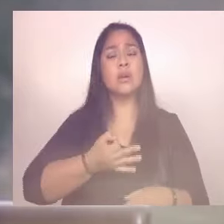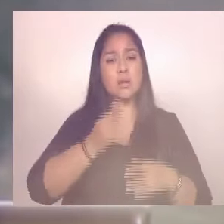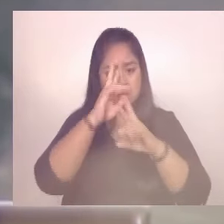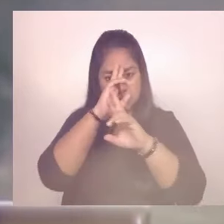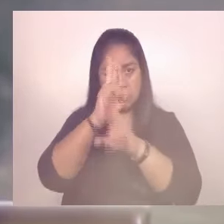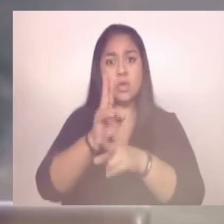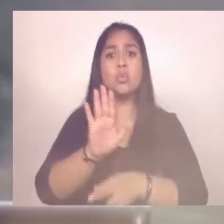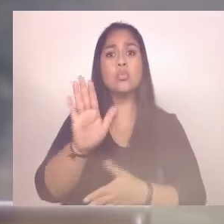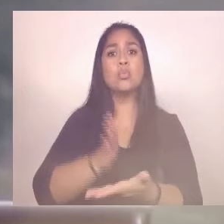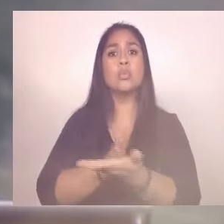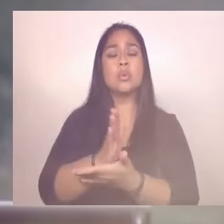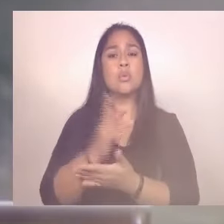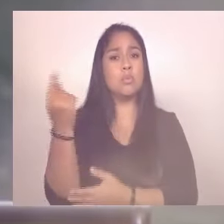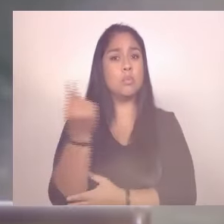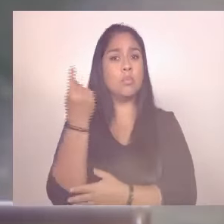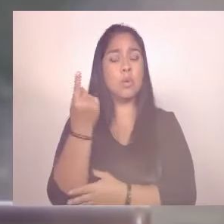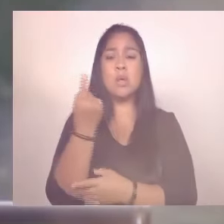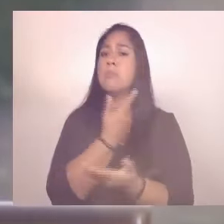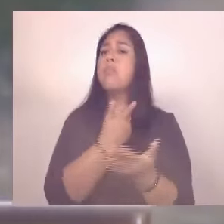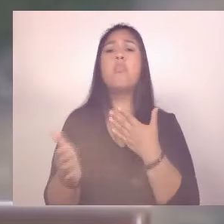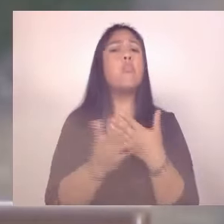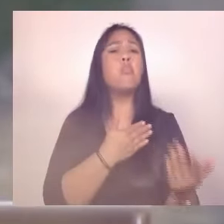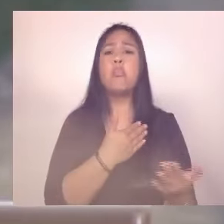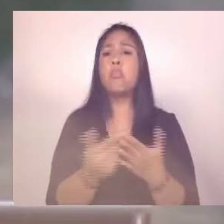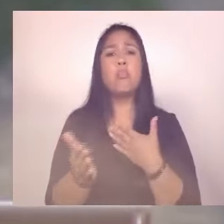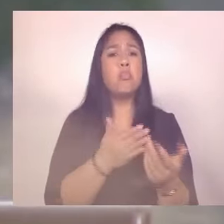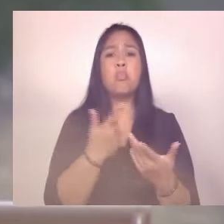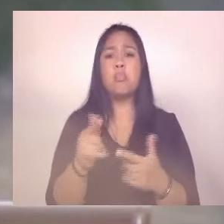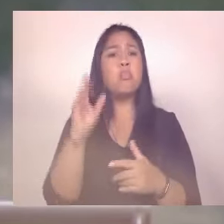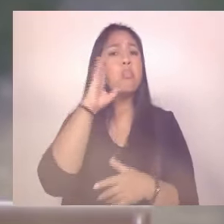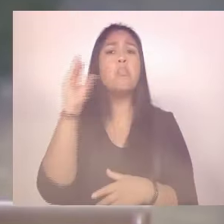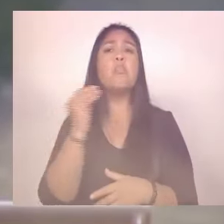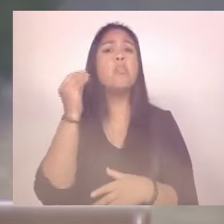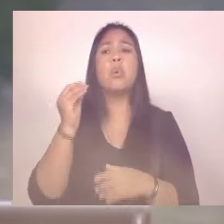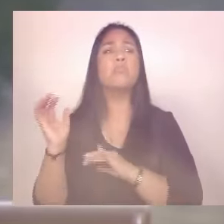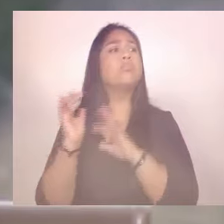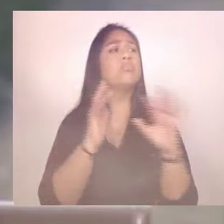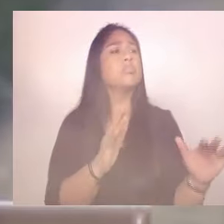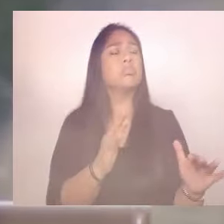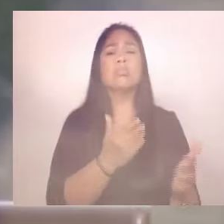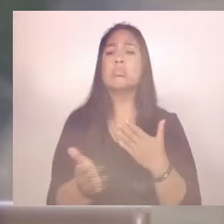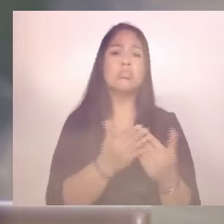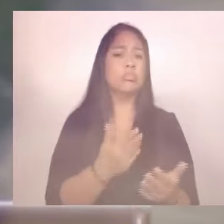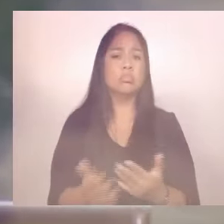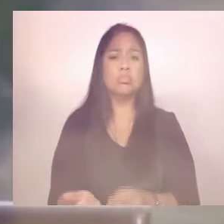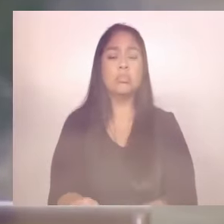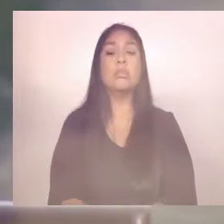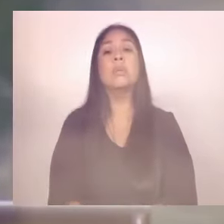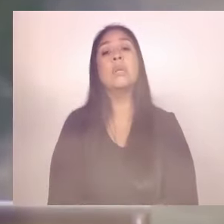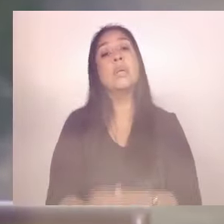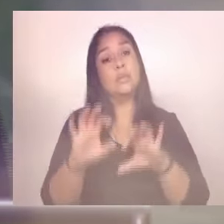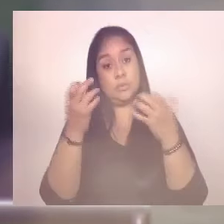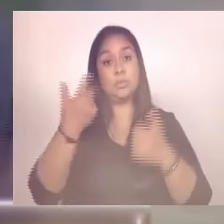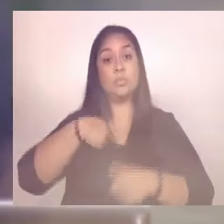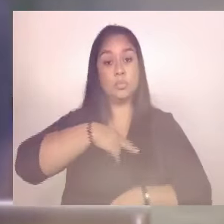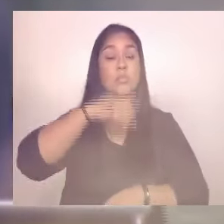el respeto de sus derechos fundamentales, independientemente de las causas que les llevan a migrar. Por